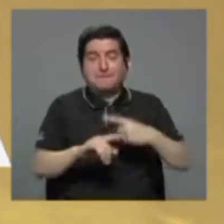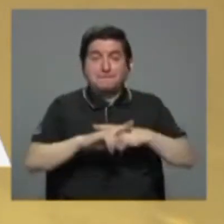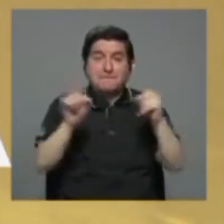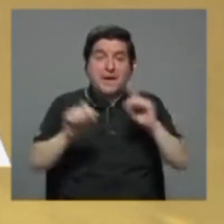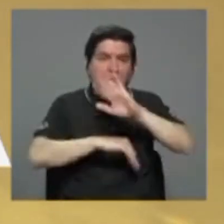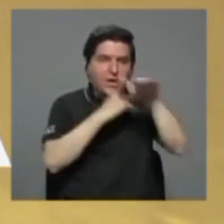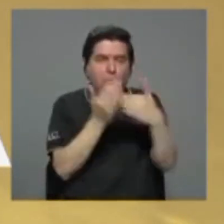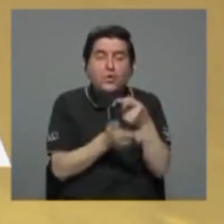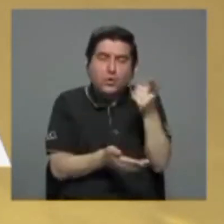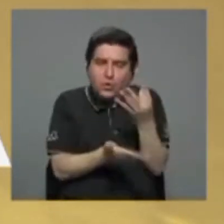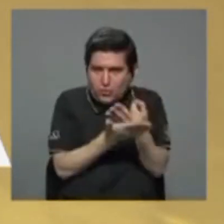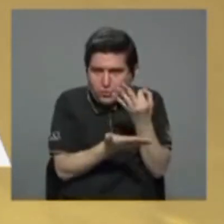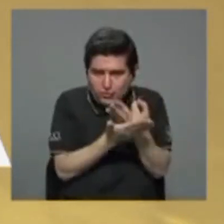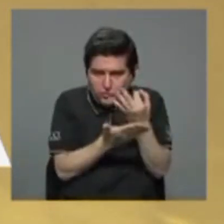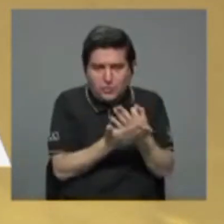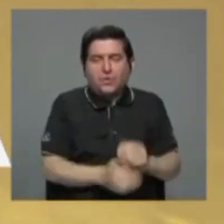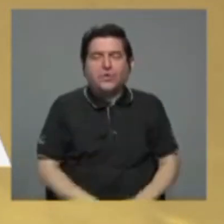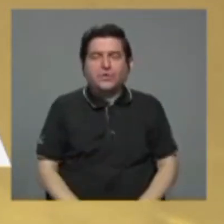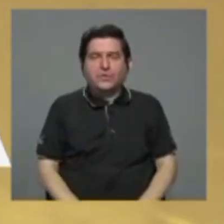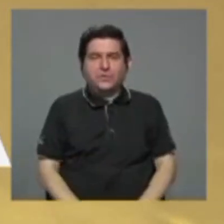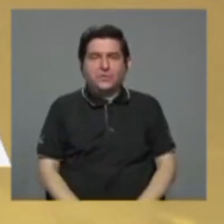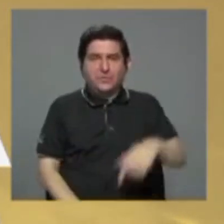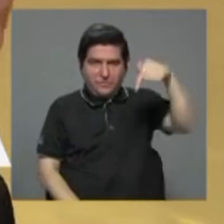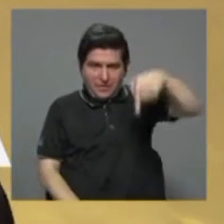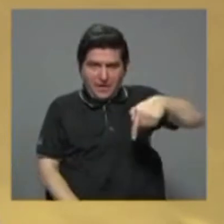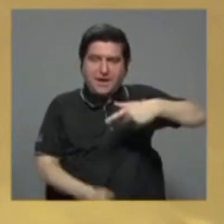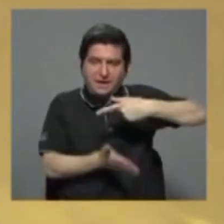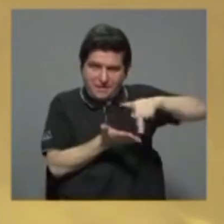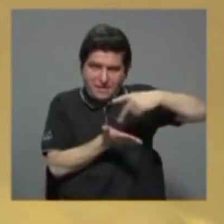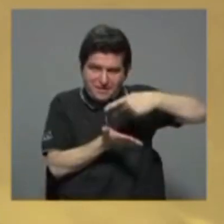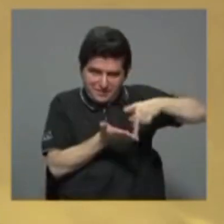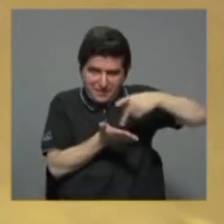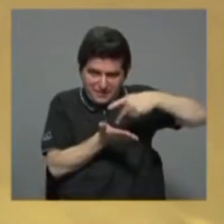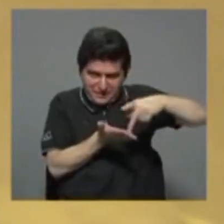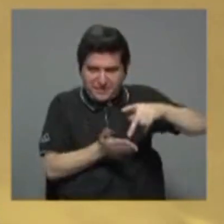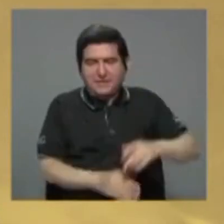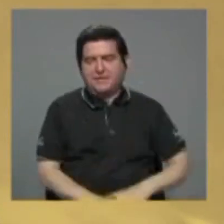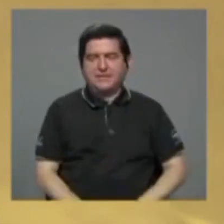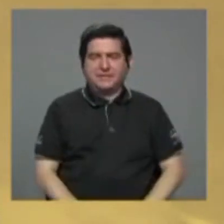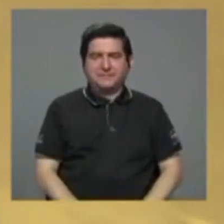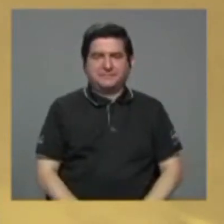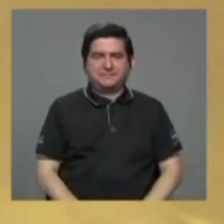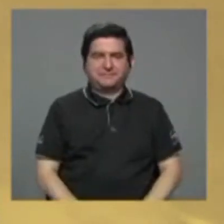ese financiamiento se paga